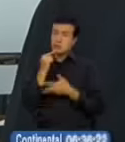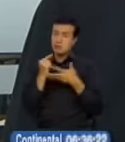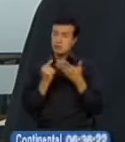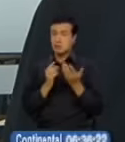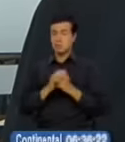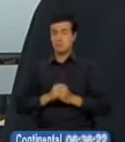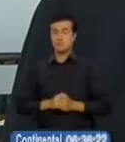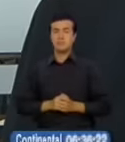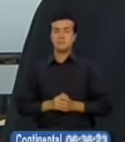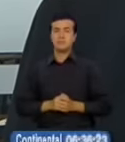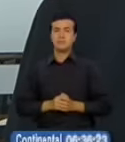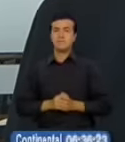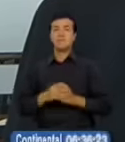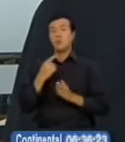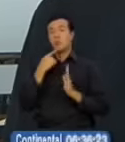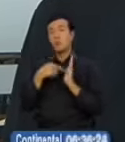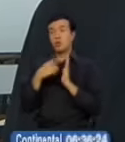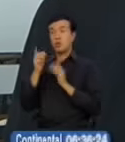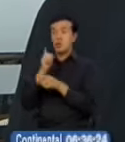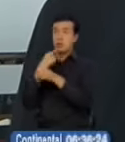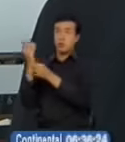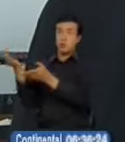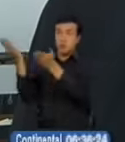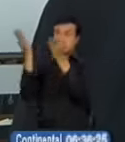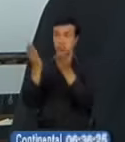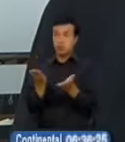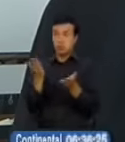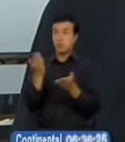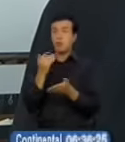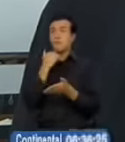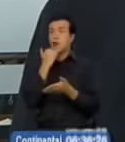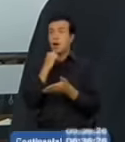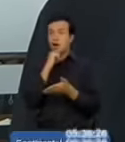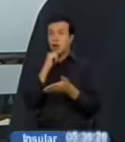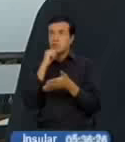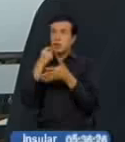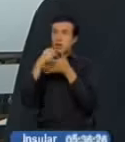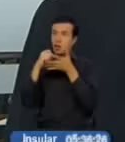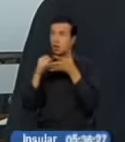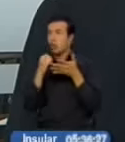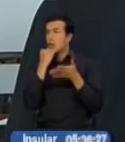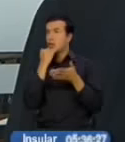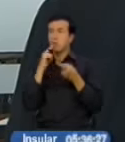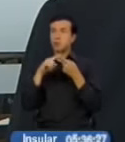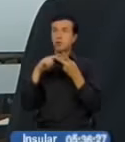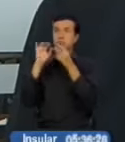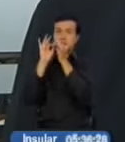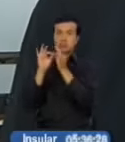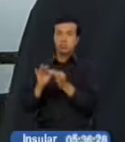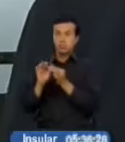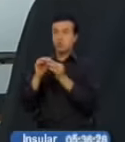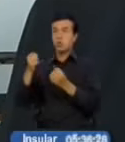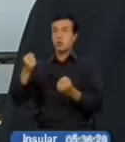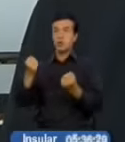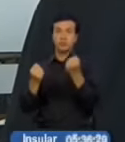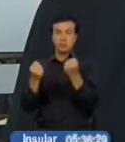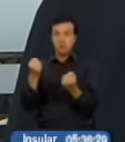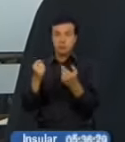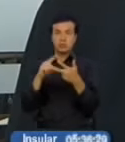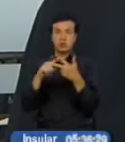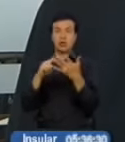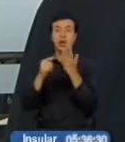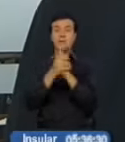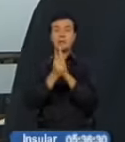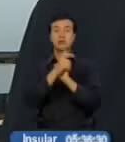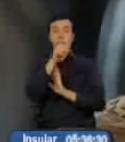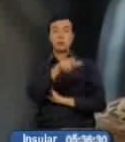tanto en la recepción de los helicópteros como en su operación, en su mantenimiento y en la capacitación